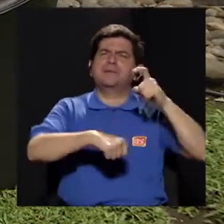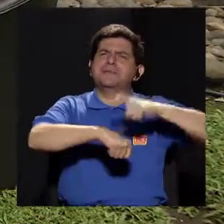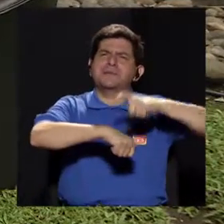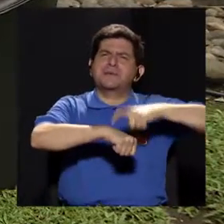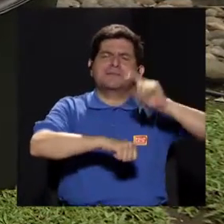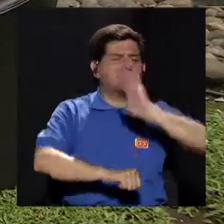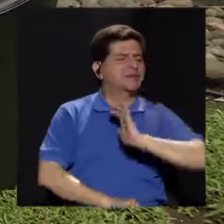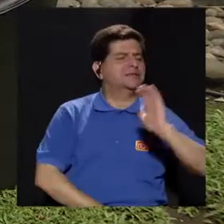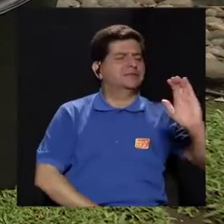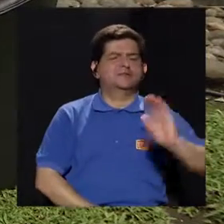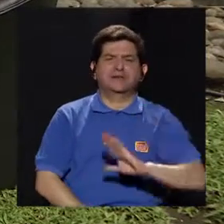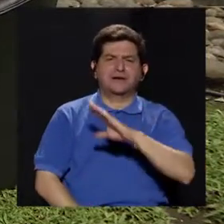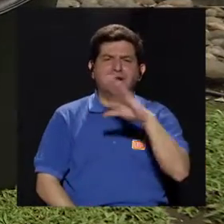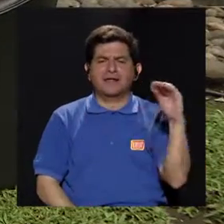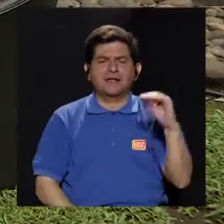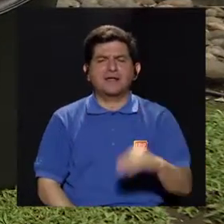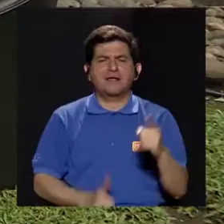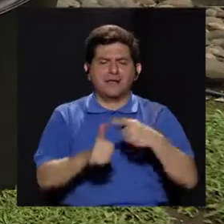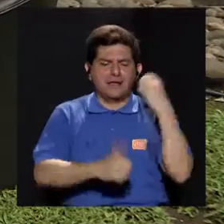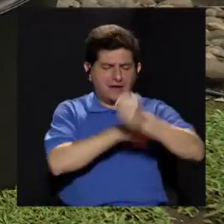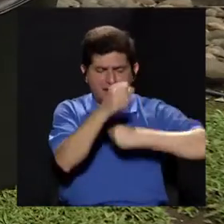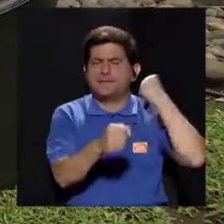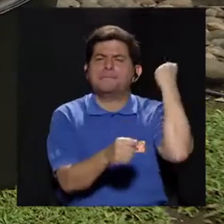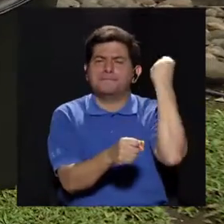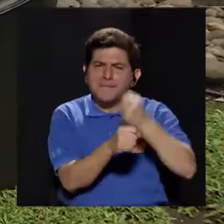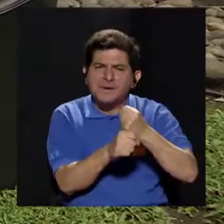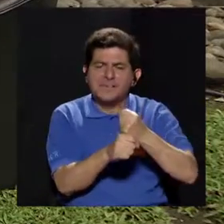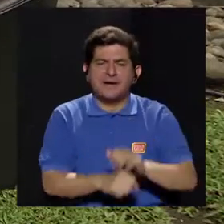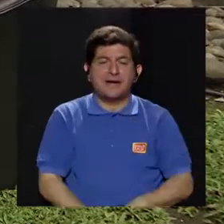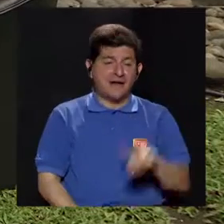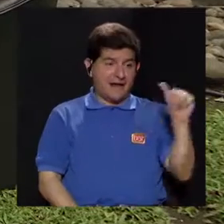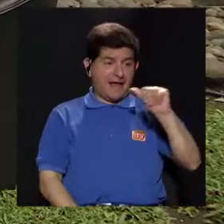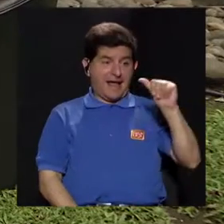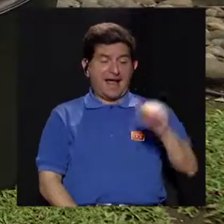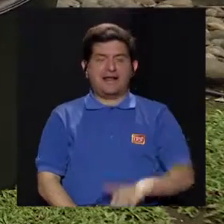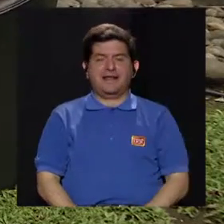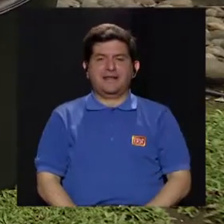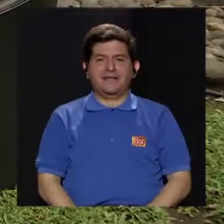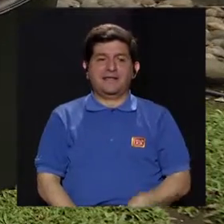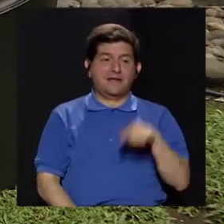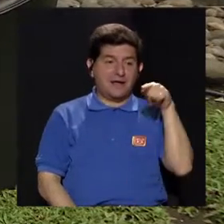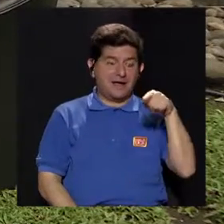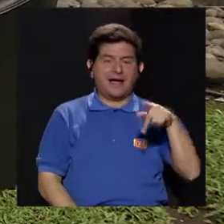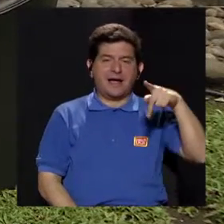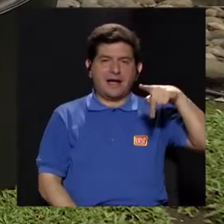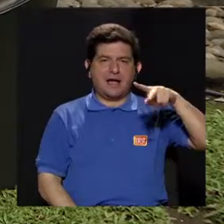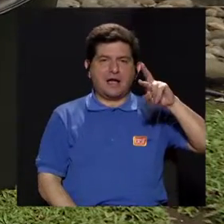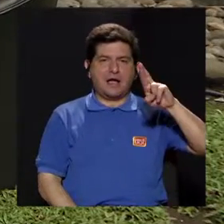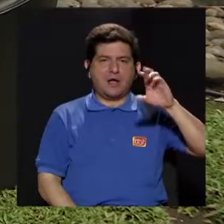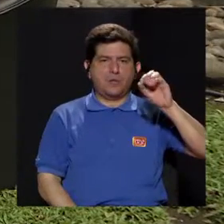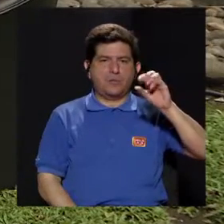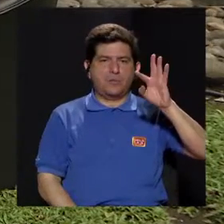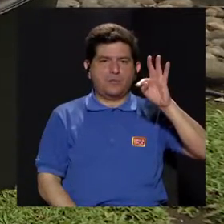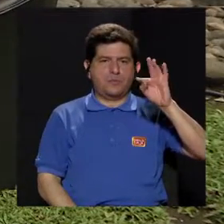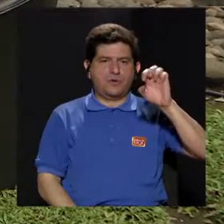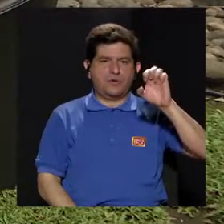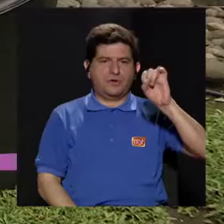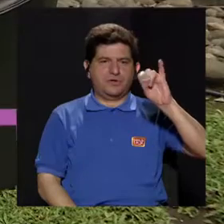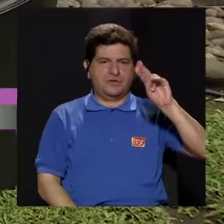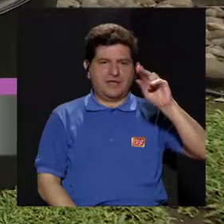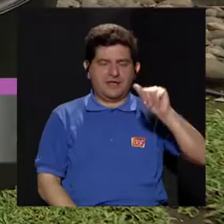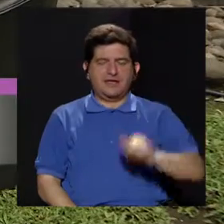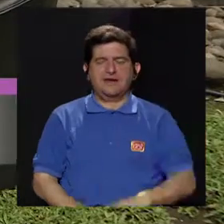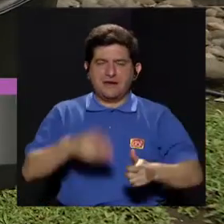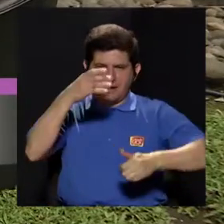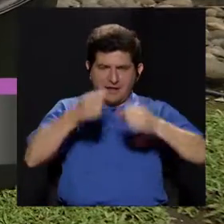infancia y en el periodo del primer año, la alergia a la proteína de la leche de vaca se